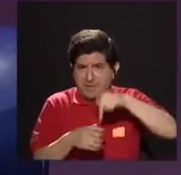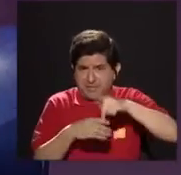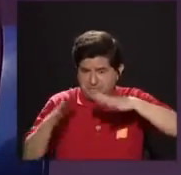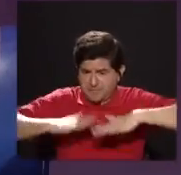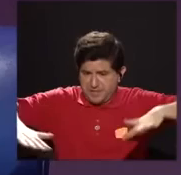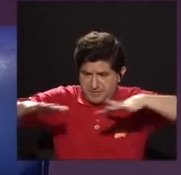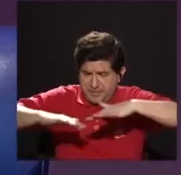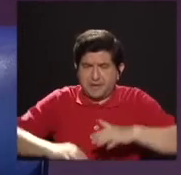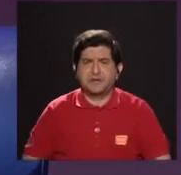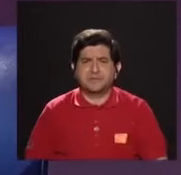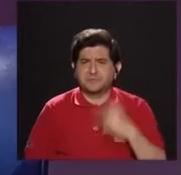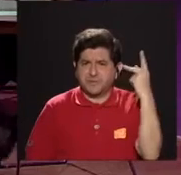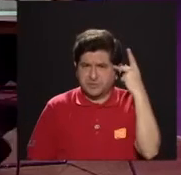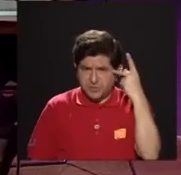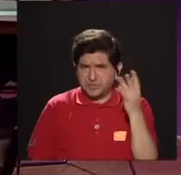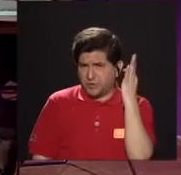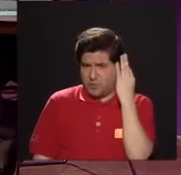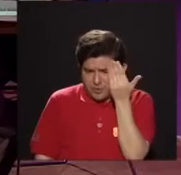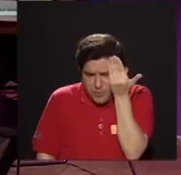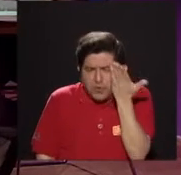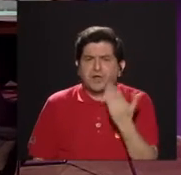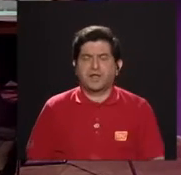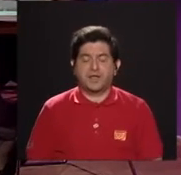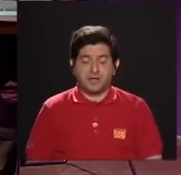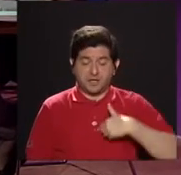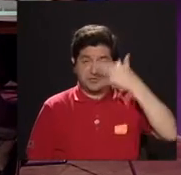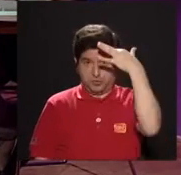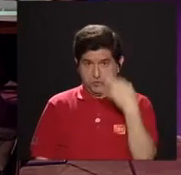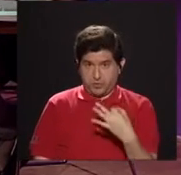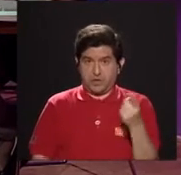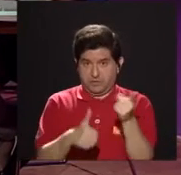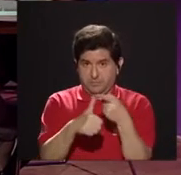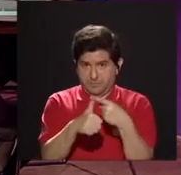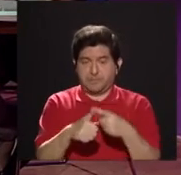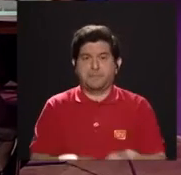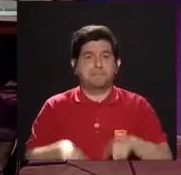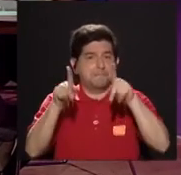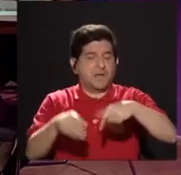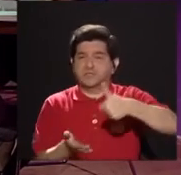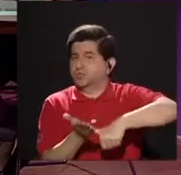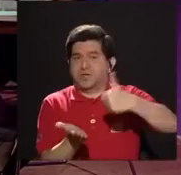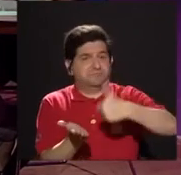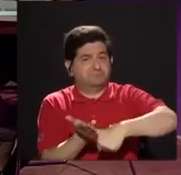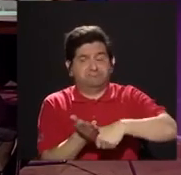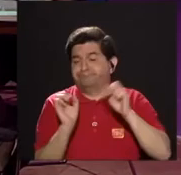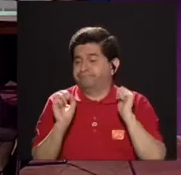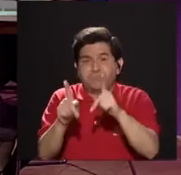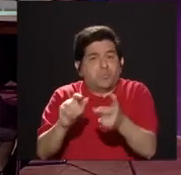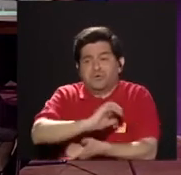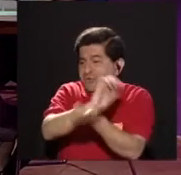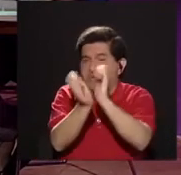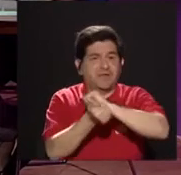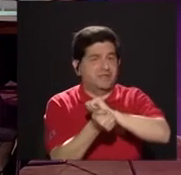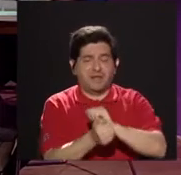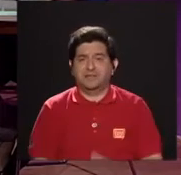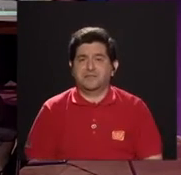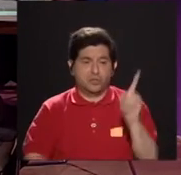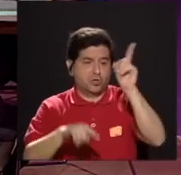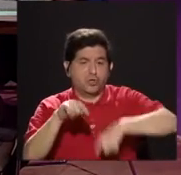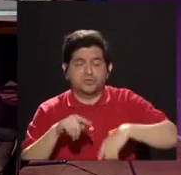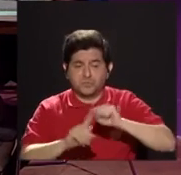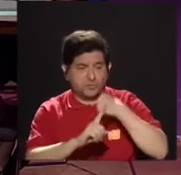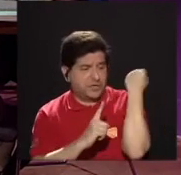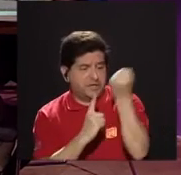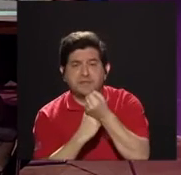para las mujeres? Yo creo precisamente que tiene que ver, bueno, en primer lugar, si la gente no vota, ¿verdad? No hay posibilidad de cambio, no hay posibilidad de que